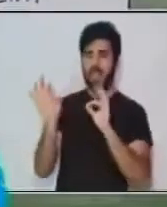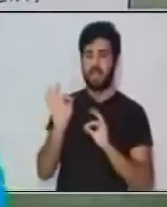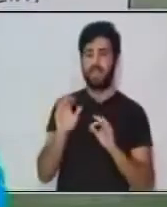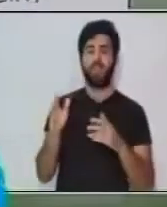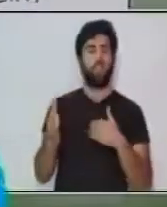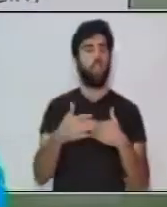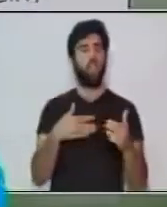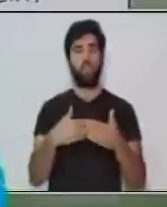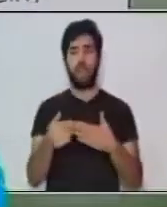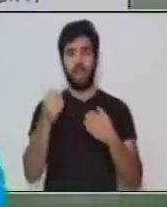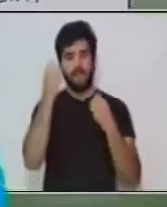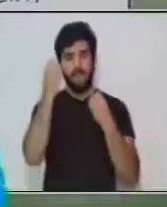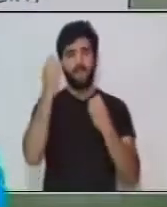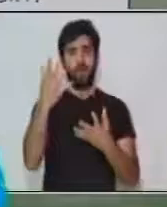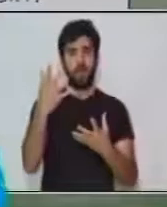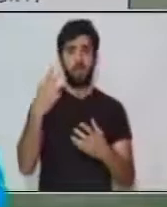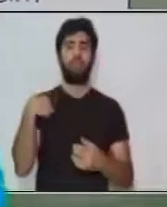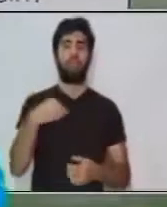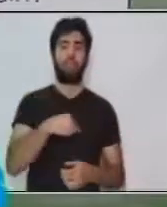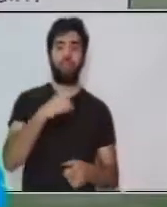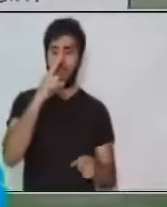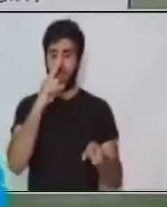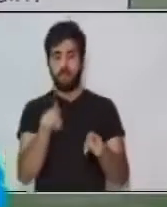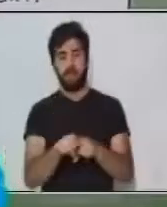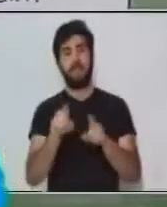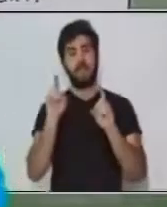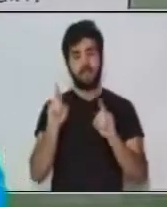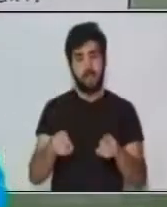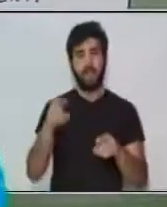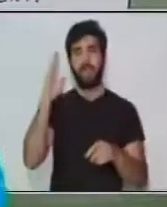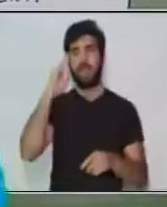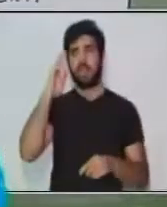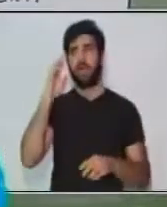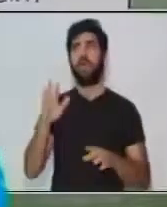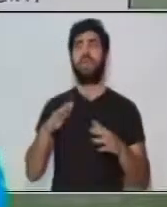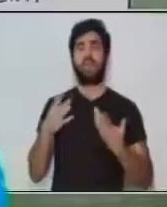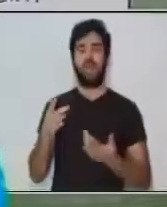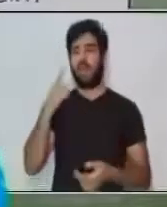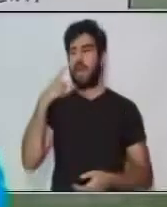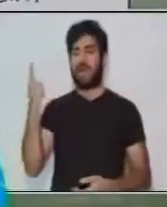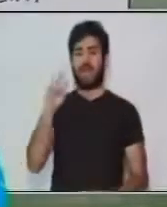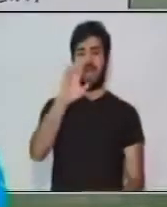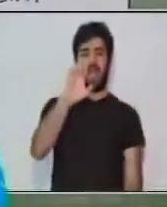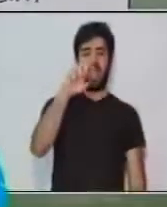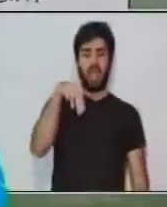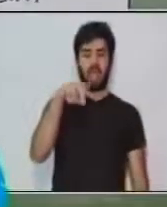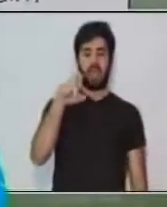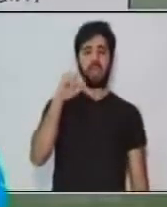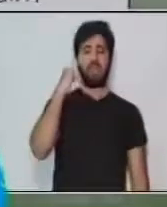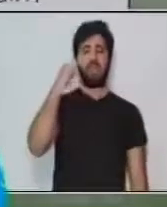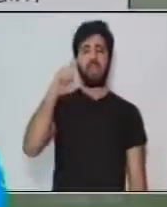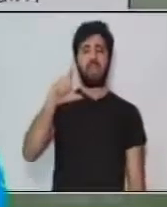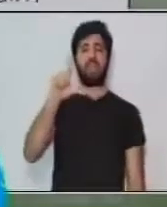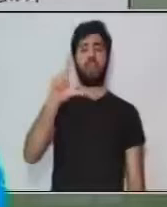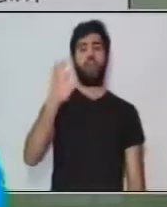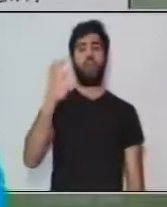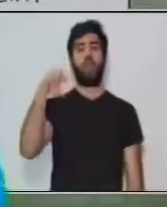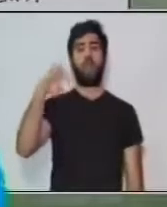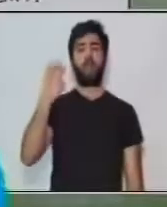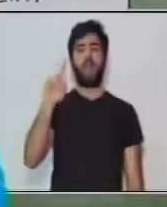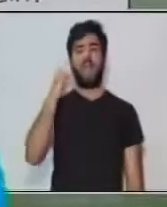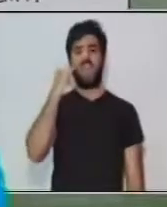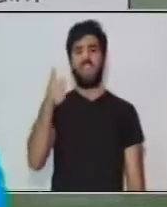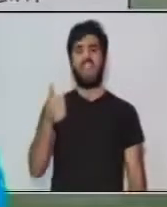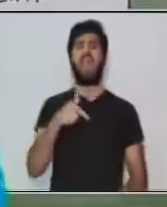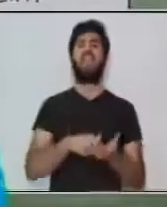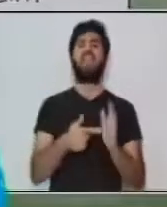de información. Recordemos también que existen las enciclopedias, y cuando hablamos de enciclopedias pueden ser enciclopedias de diferente tipo.